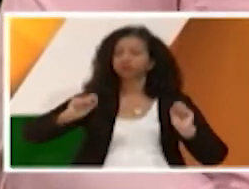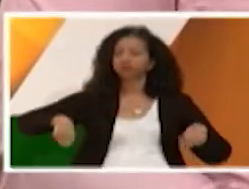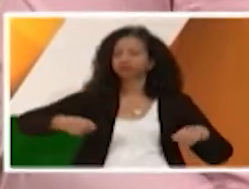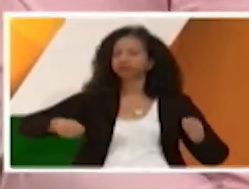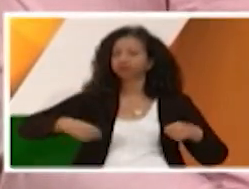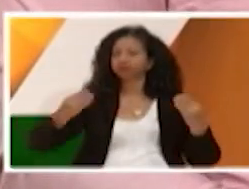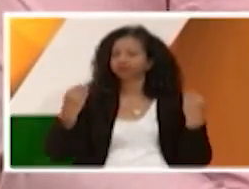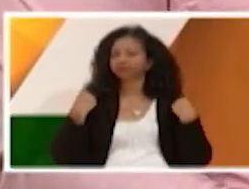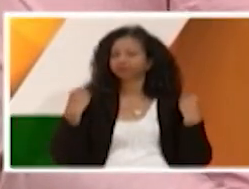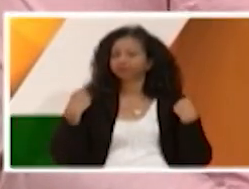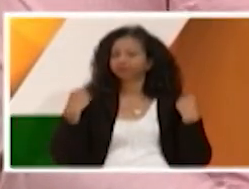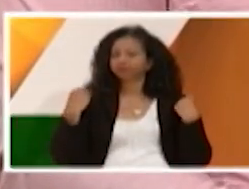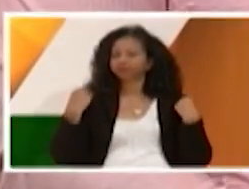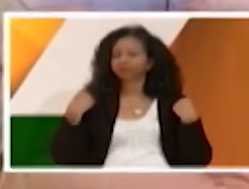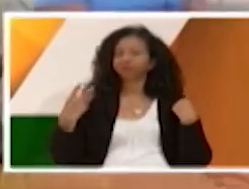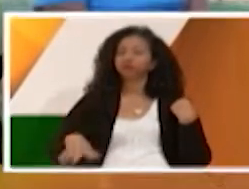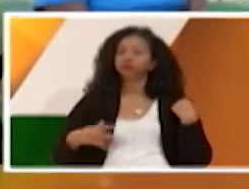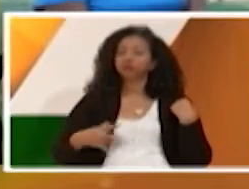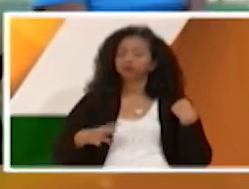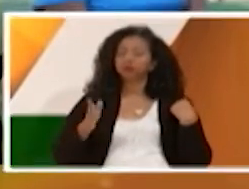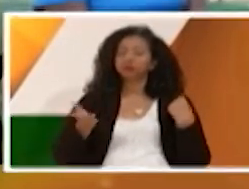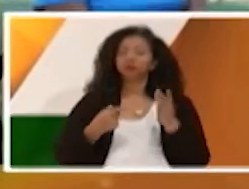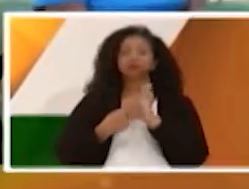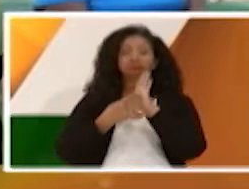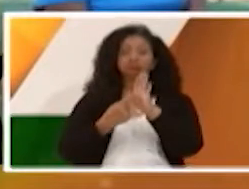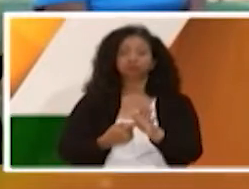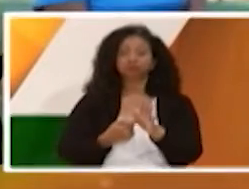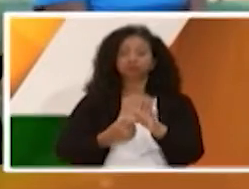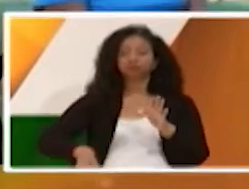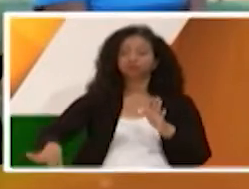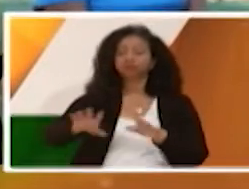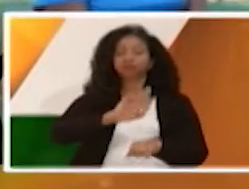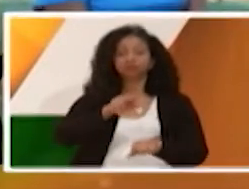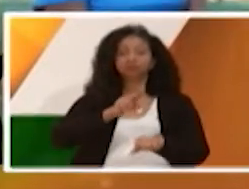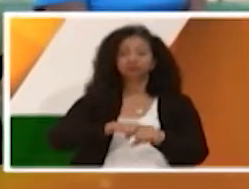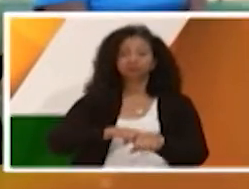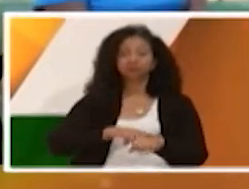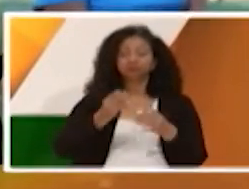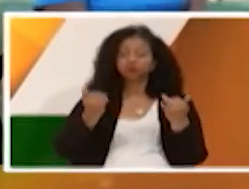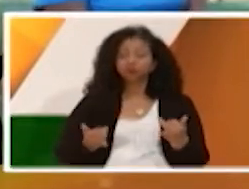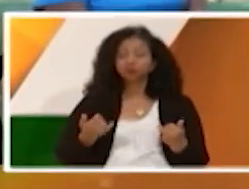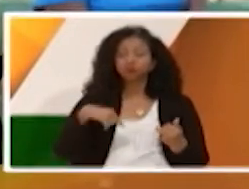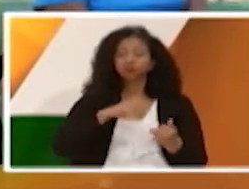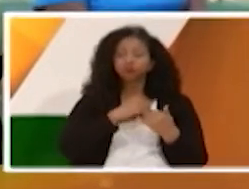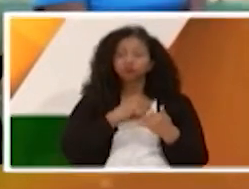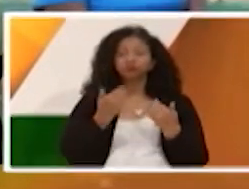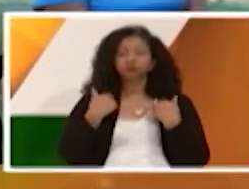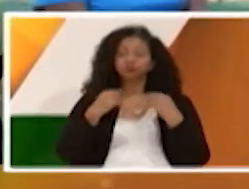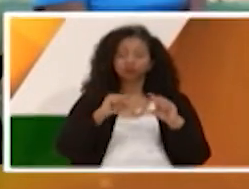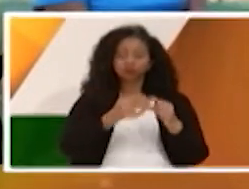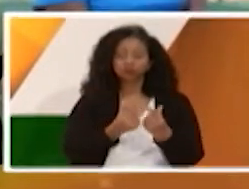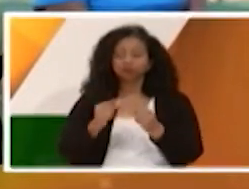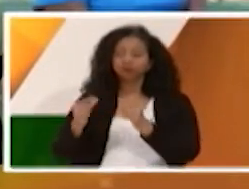poder motivar a nivel nacional. Con tanto para decirte que hoy tenemos equipo en la línea, en